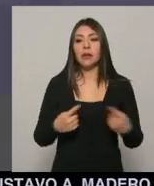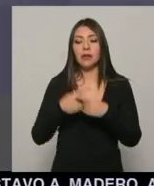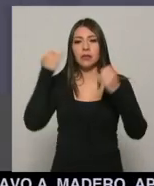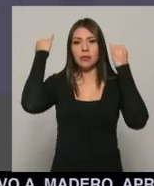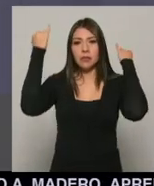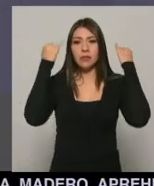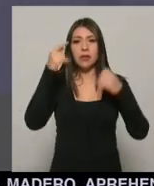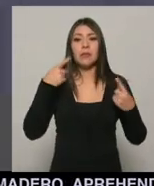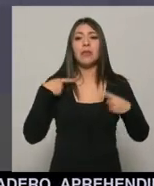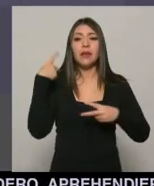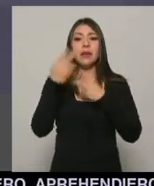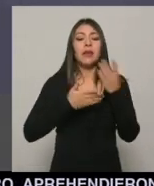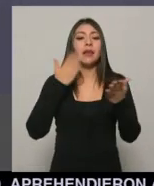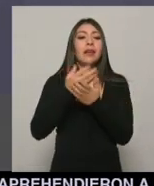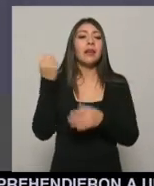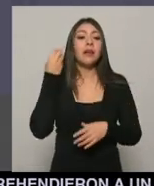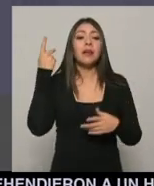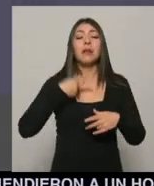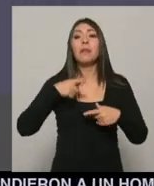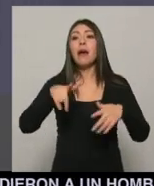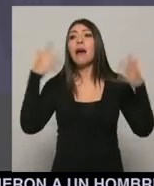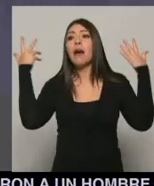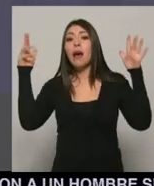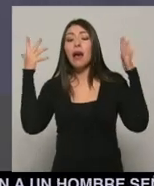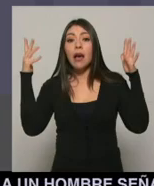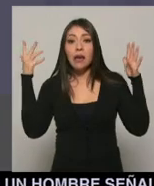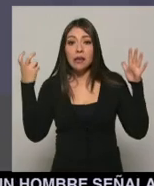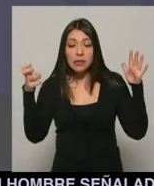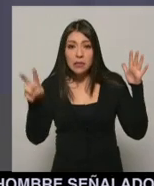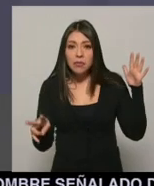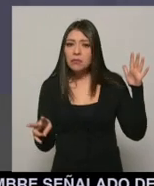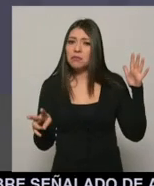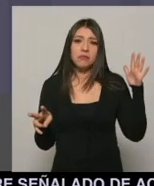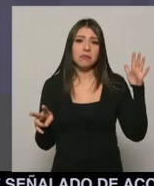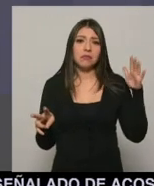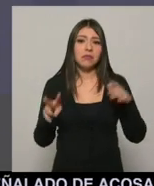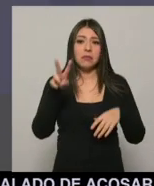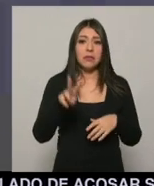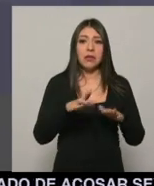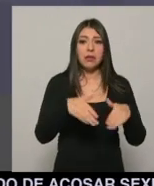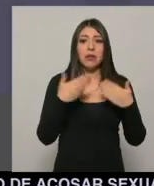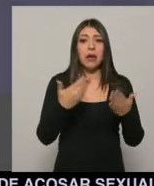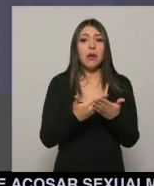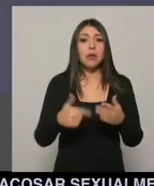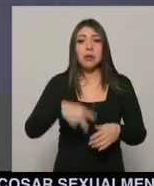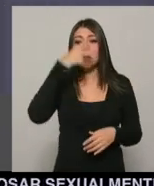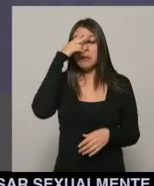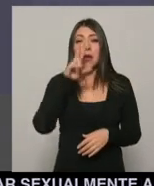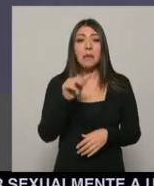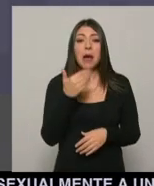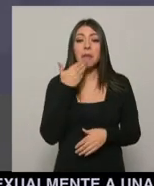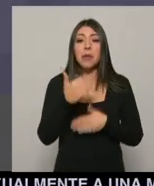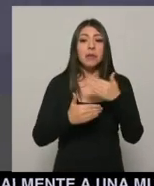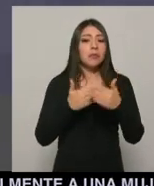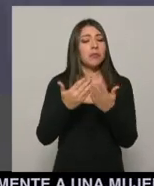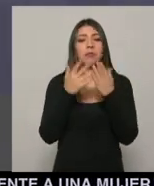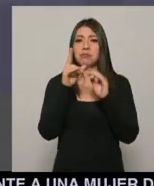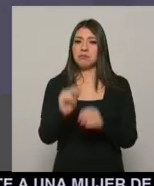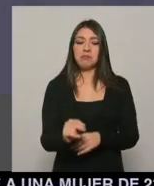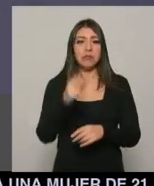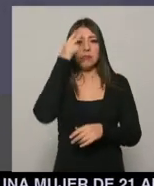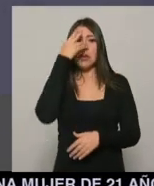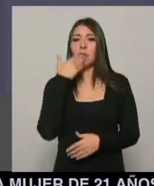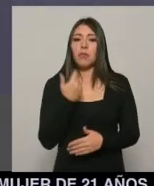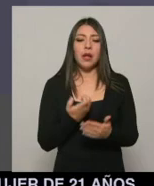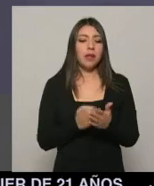decir que sea la realidad está afuera, y lo que nos dicen hoy es que México no va bien. Hoy México no tiene crecimiento económico, no